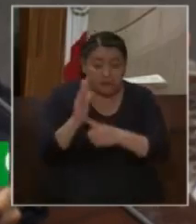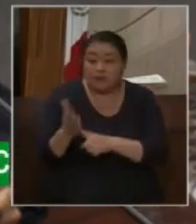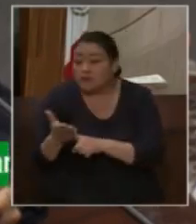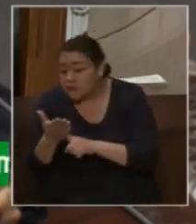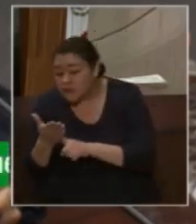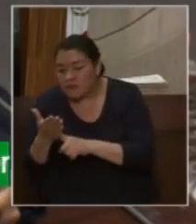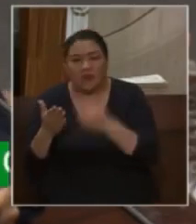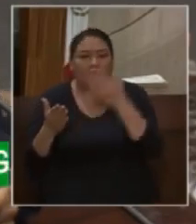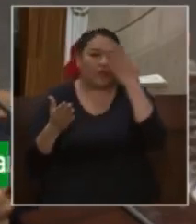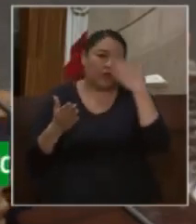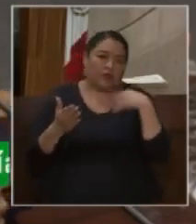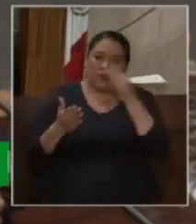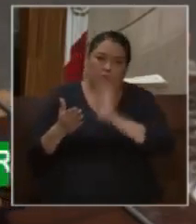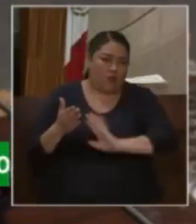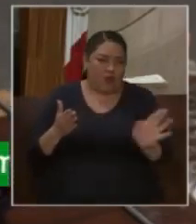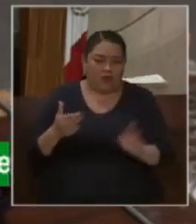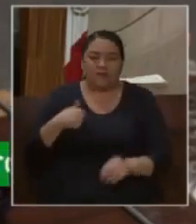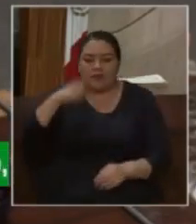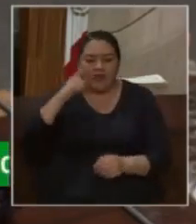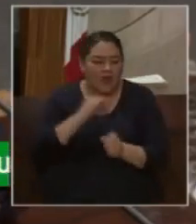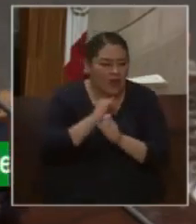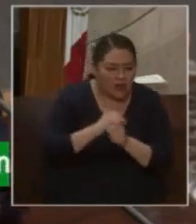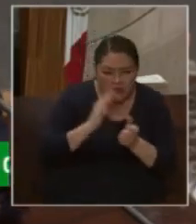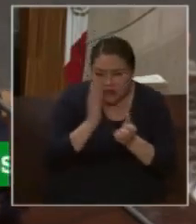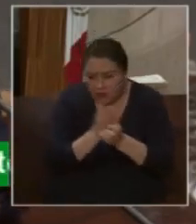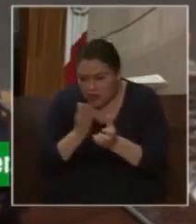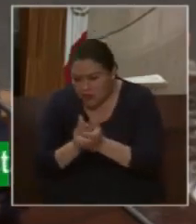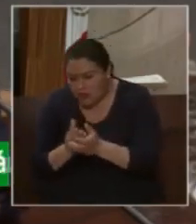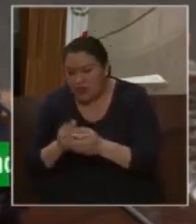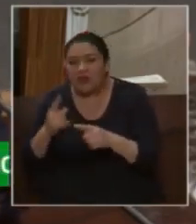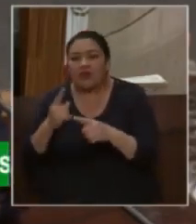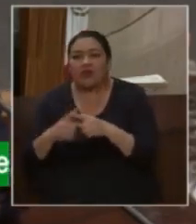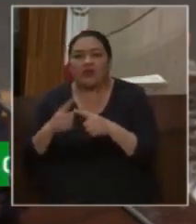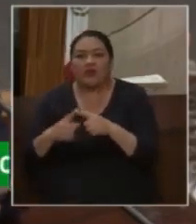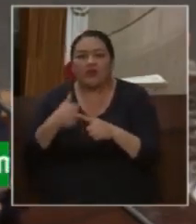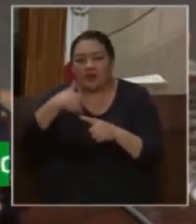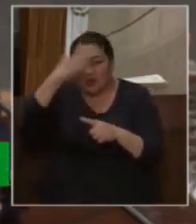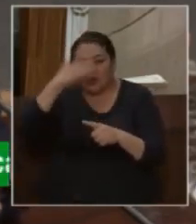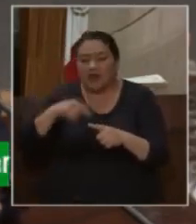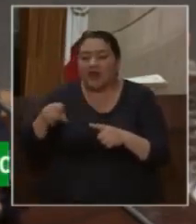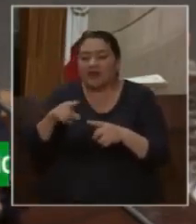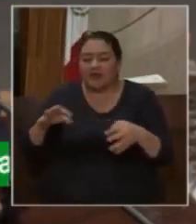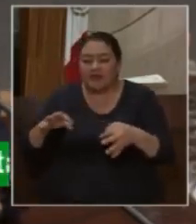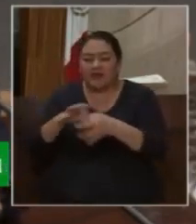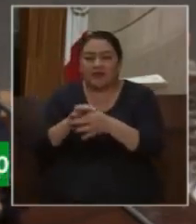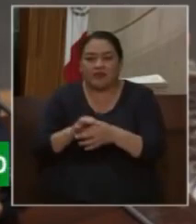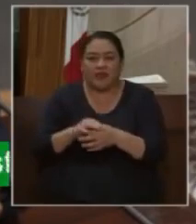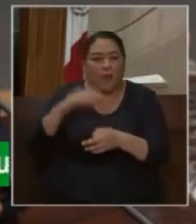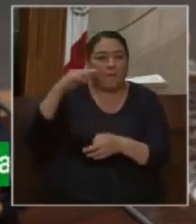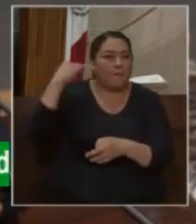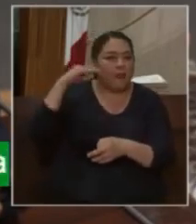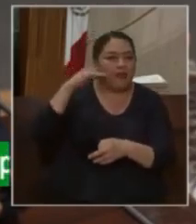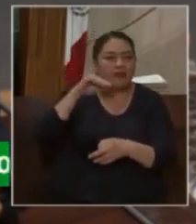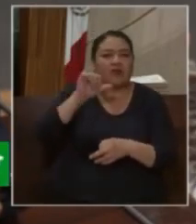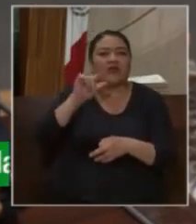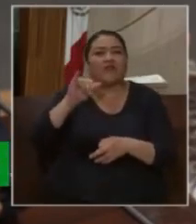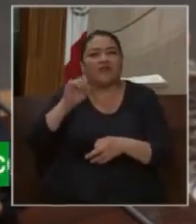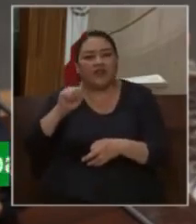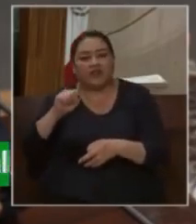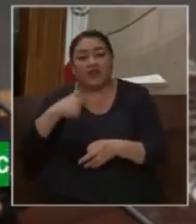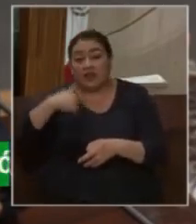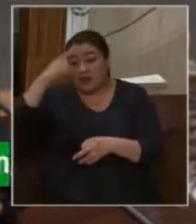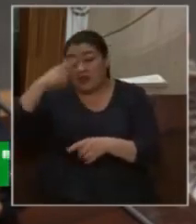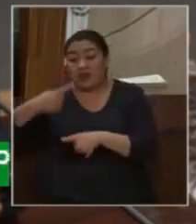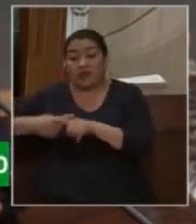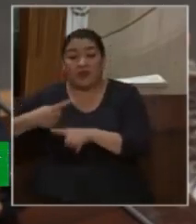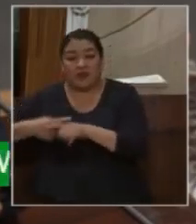dicho, de las constancias del expediente se advierte que ella fue registrada por la coalición Por Michoacán al Frente, siendo que en el municipio de Hidalgo el Partido Acción